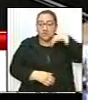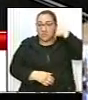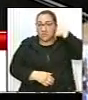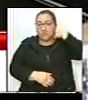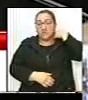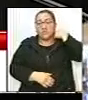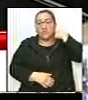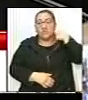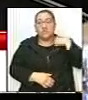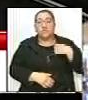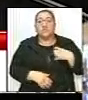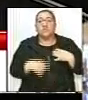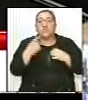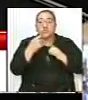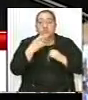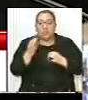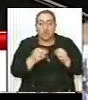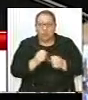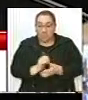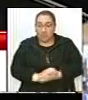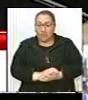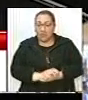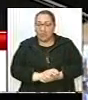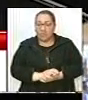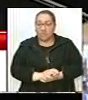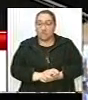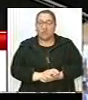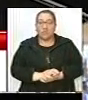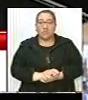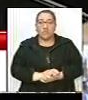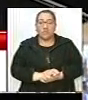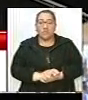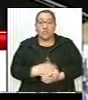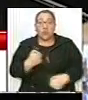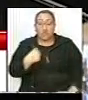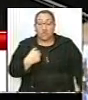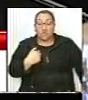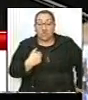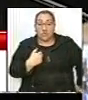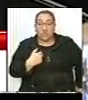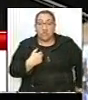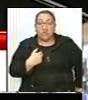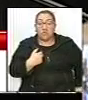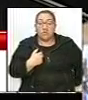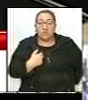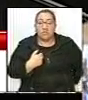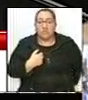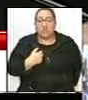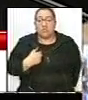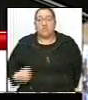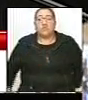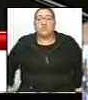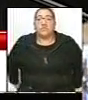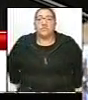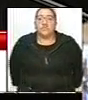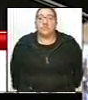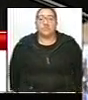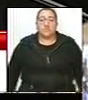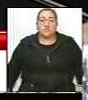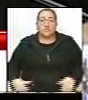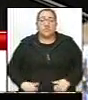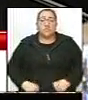queremos redondear la figura en el sentido siguiente, ¿no? Nosotros, en todo caso, no nos oponemos a las otras